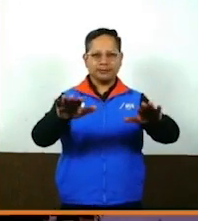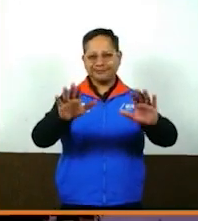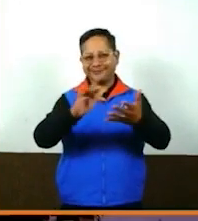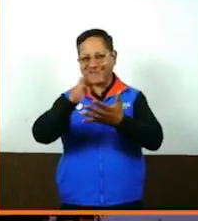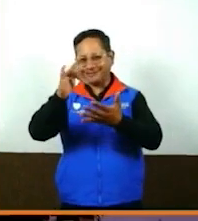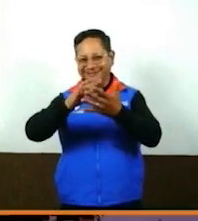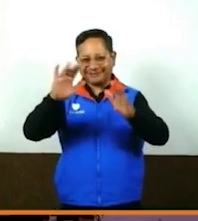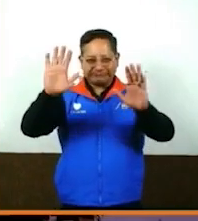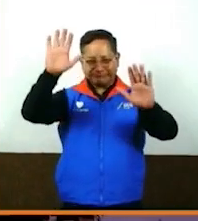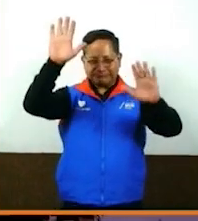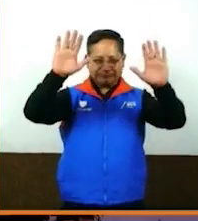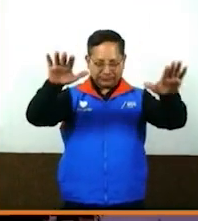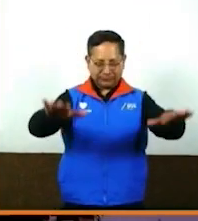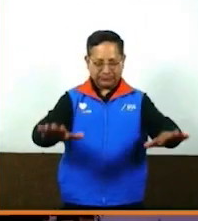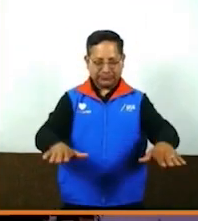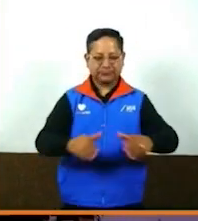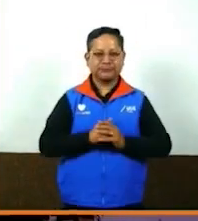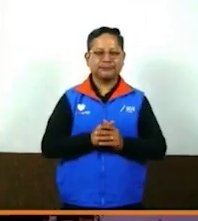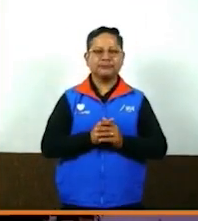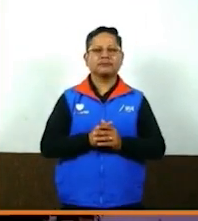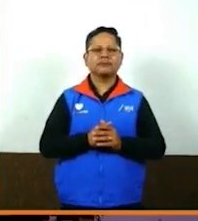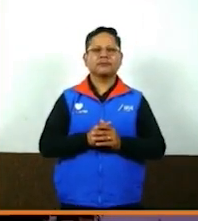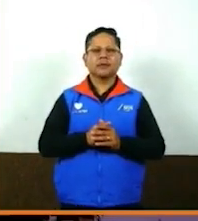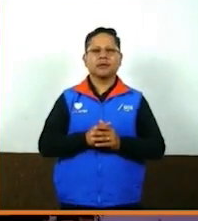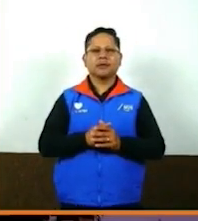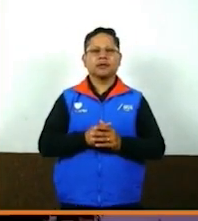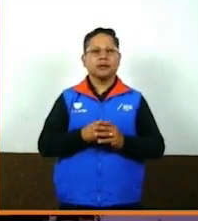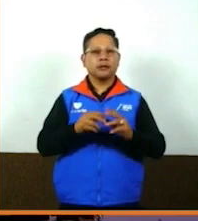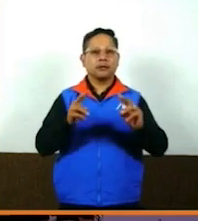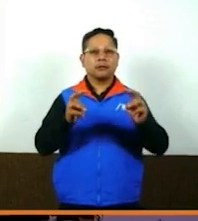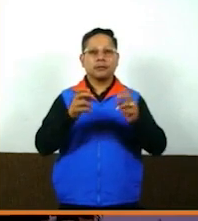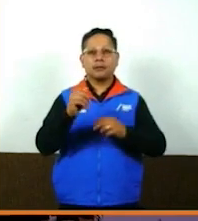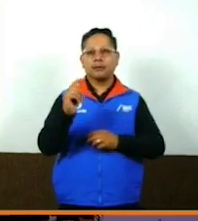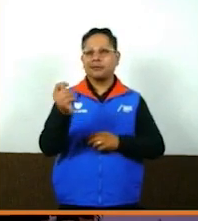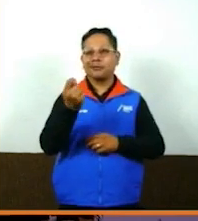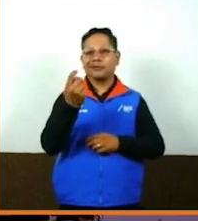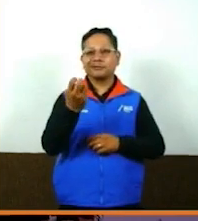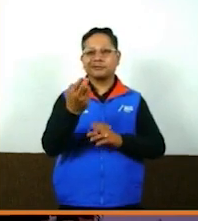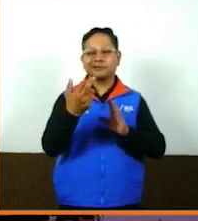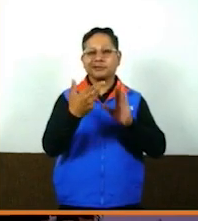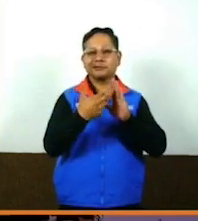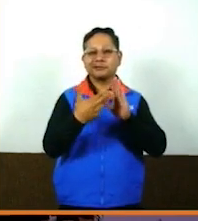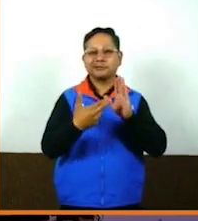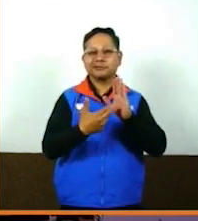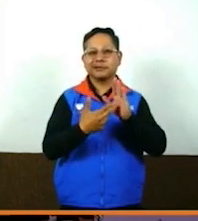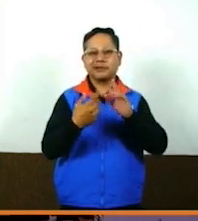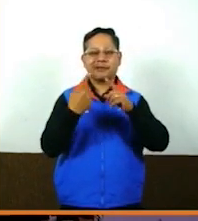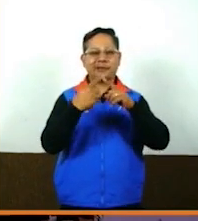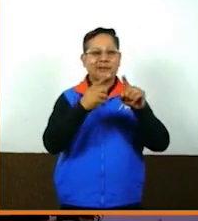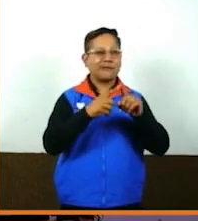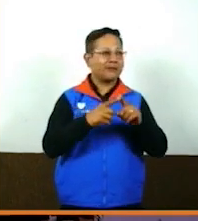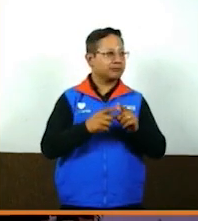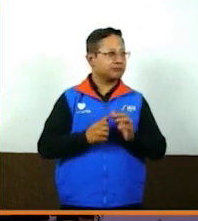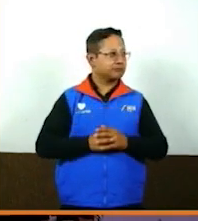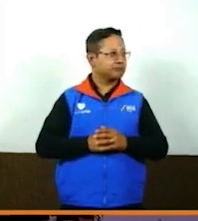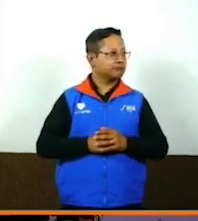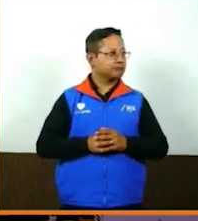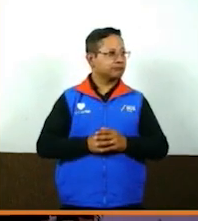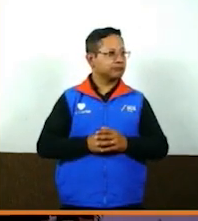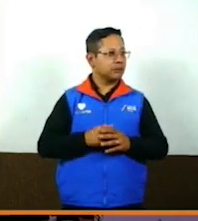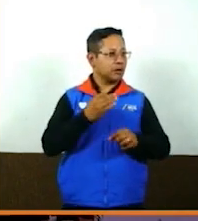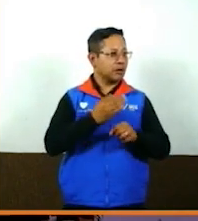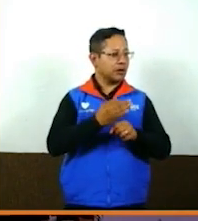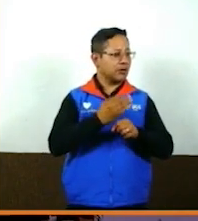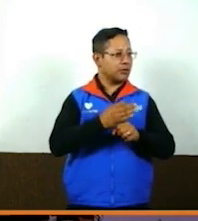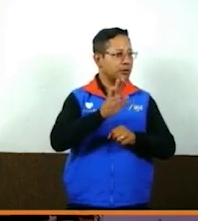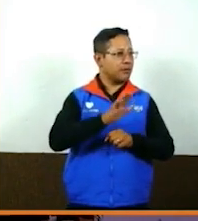muchas gracias. Cuando hablamos de tecnología, pues van a estar surgiendo constantemente diferentes tipos. Y ahorita estamos viendo pues este boom de la